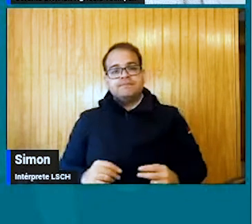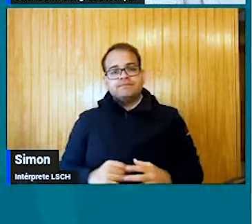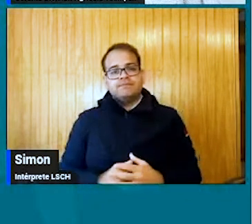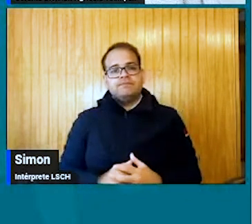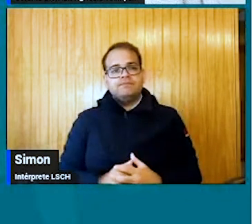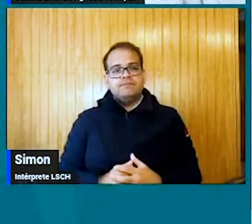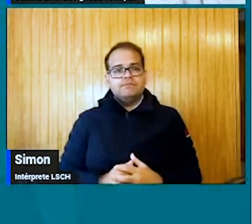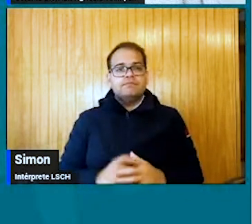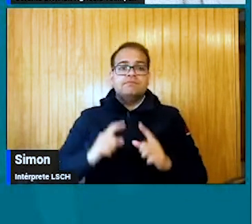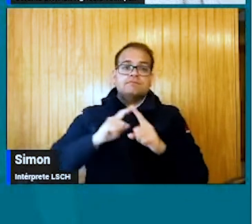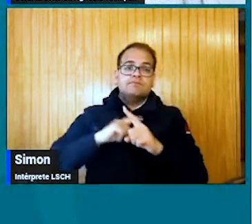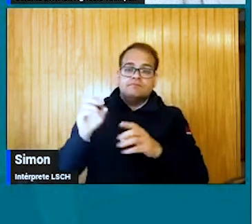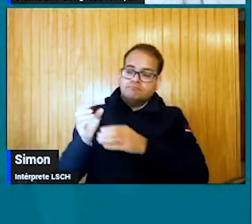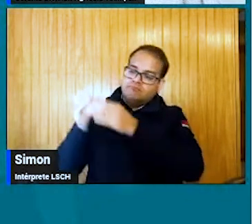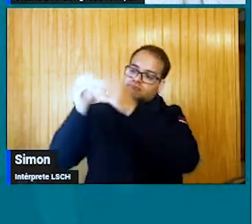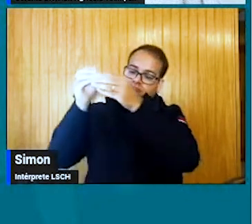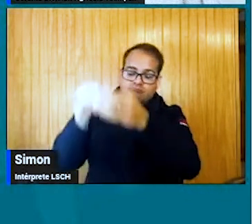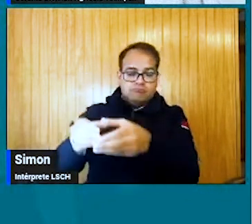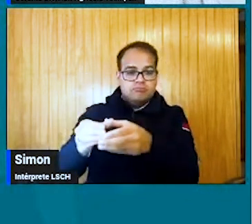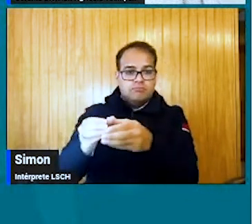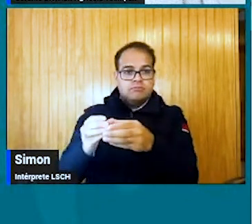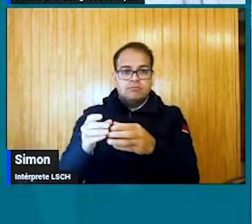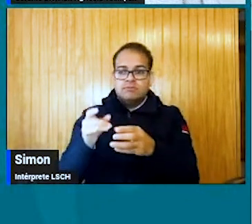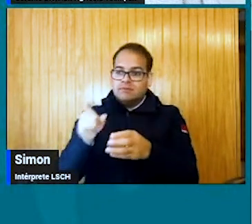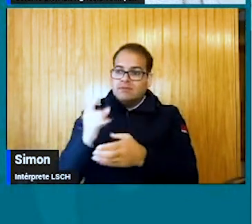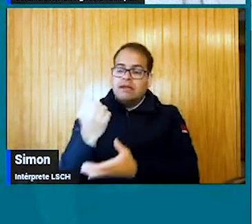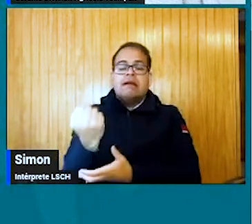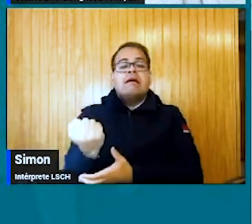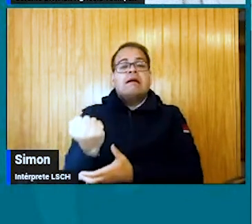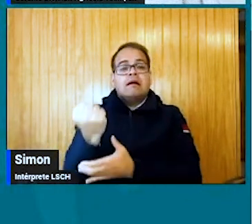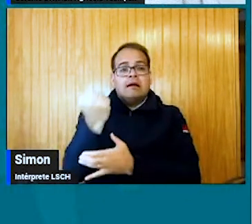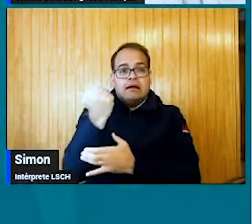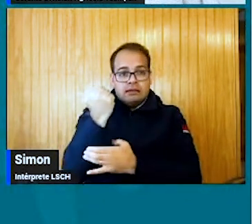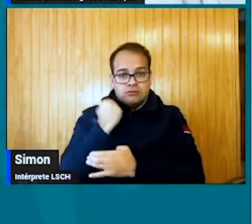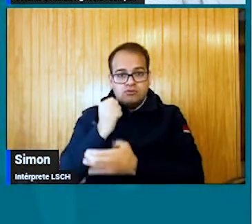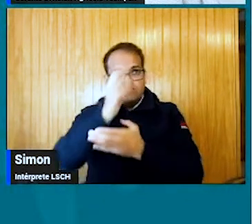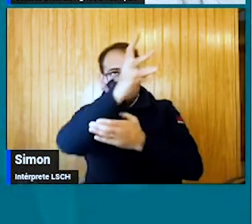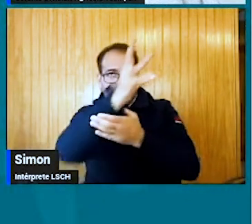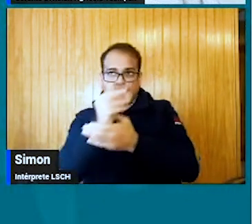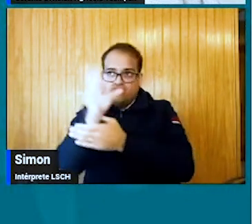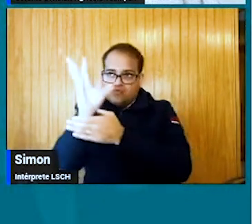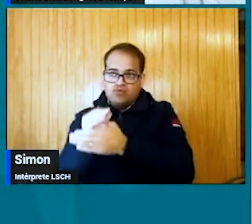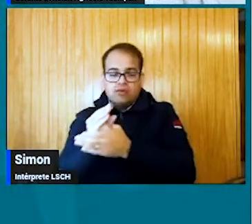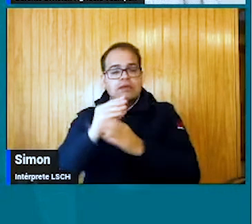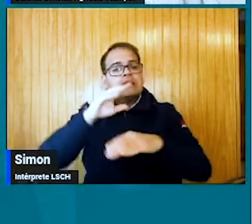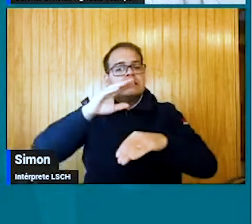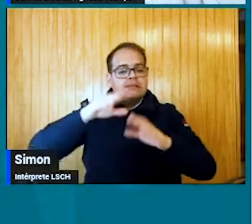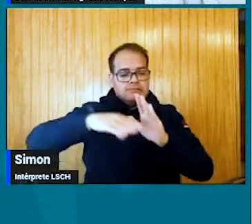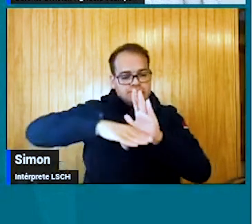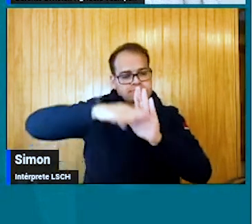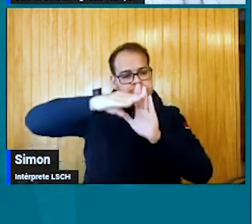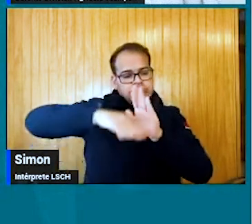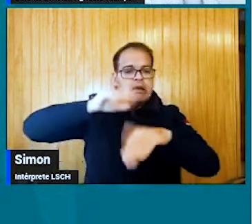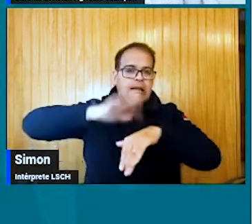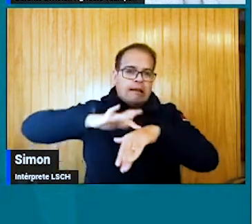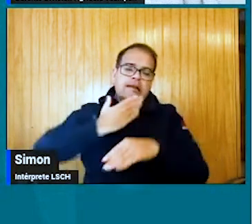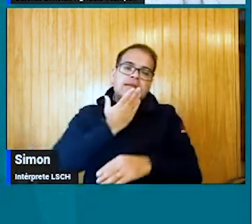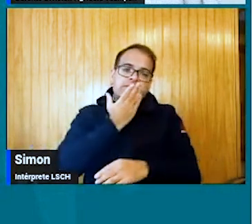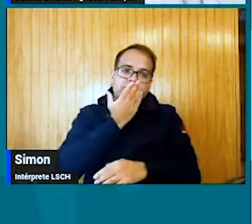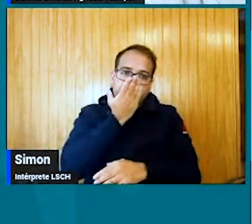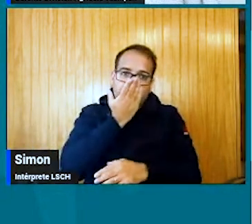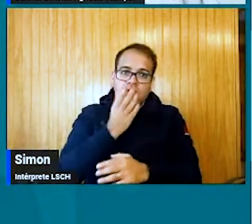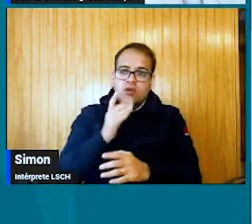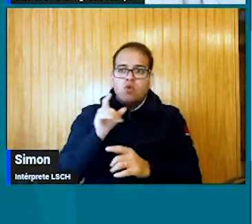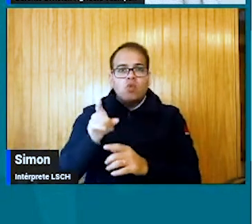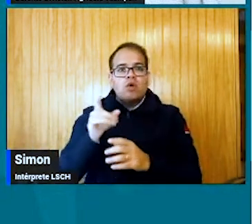La estación meteorológica es mi copiloto, es indispensable. O sea, sin estación meteorológica,